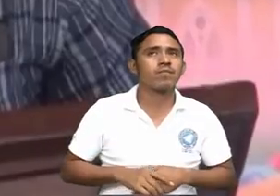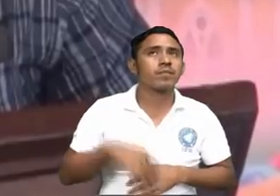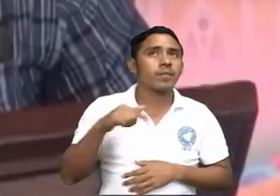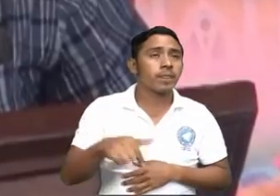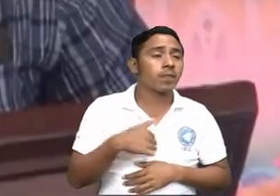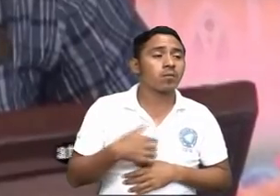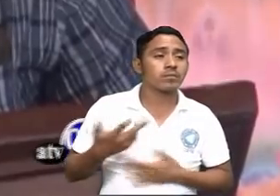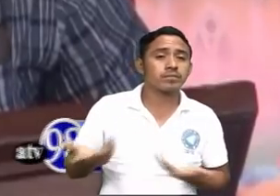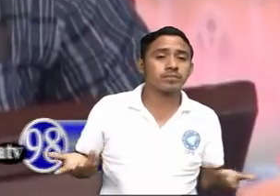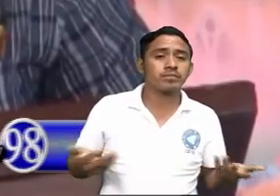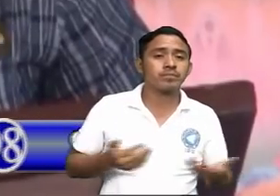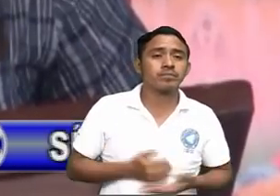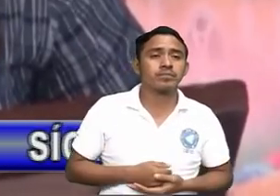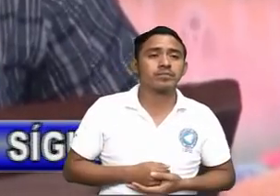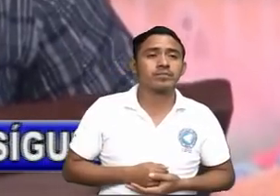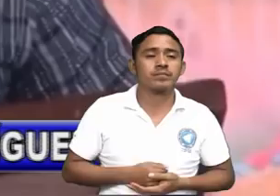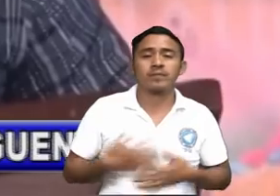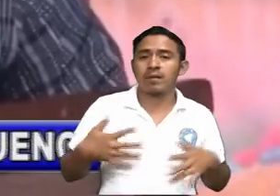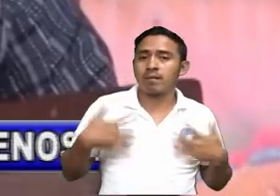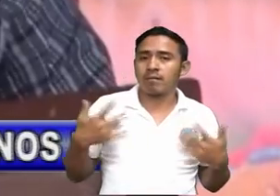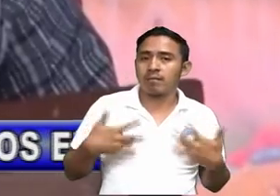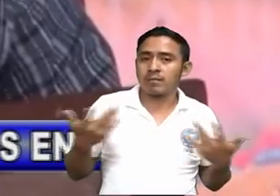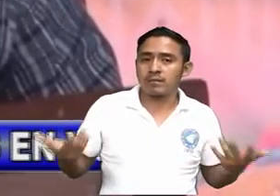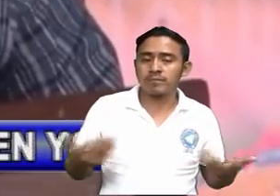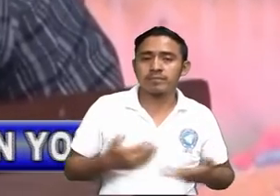aquí, felices,